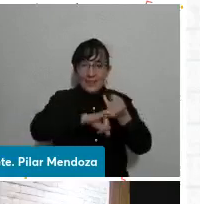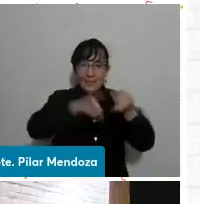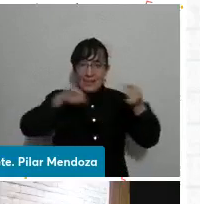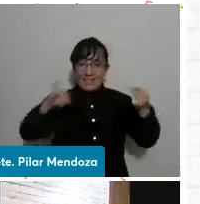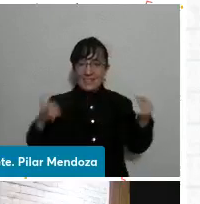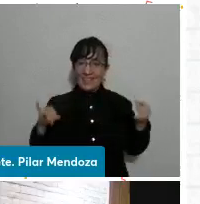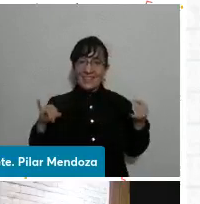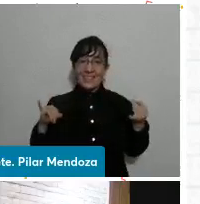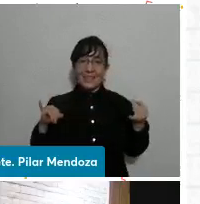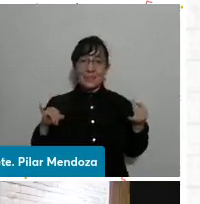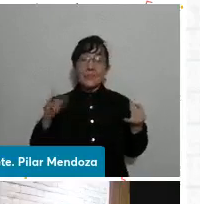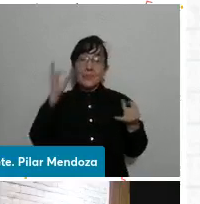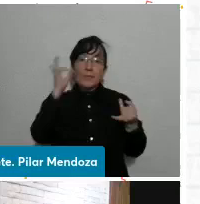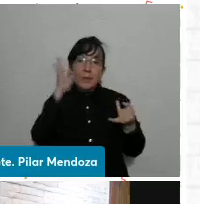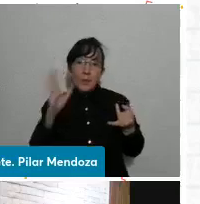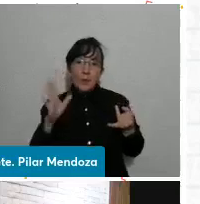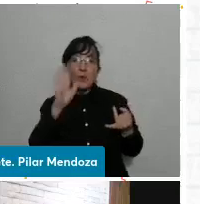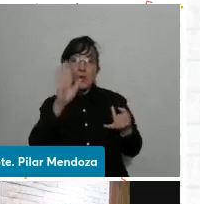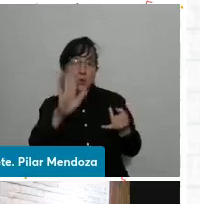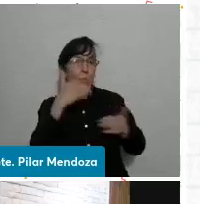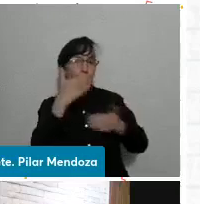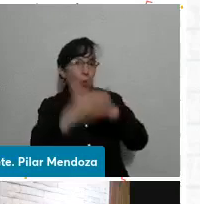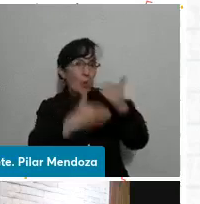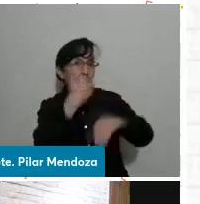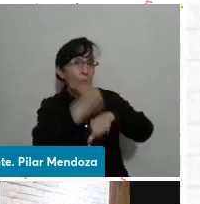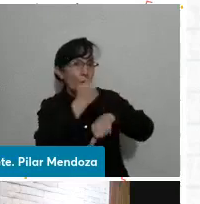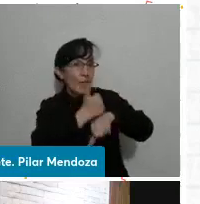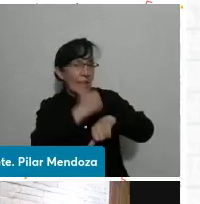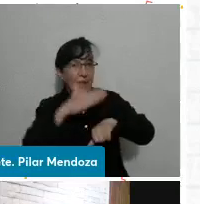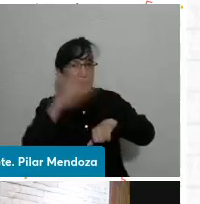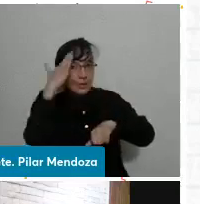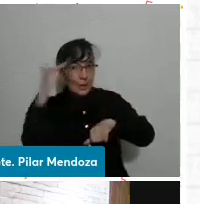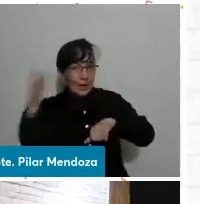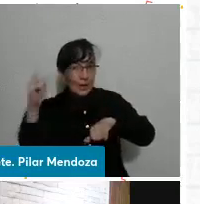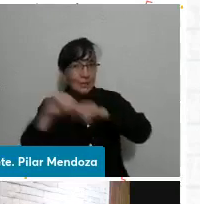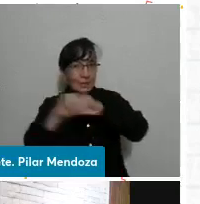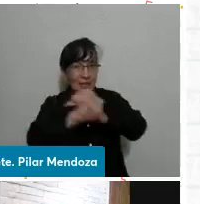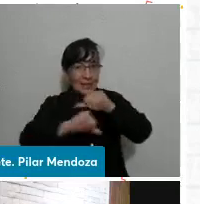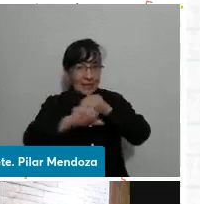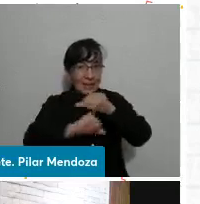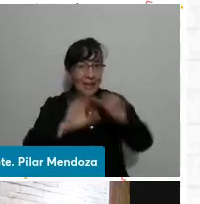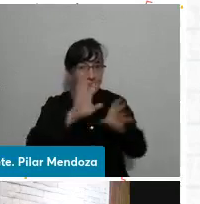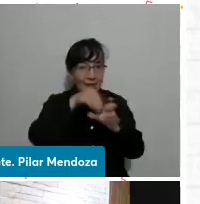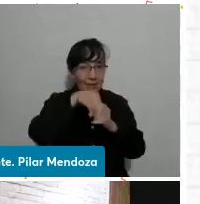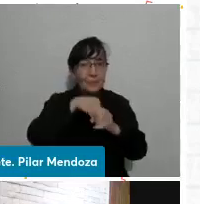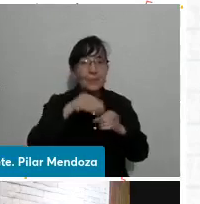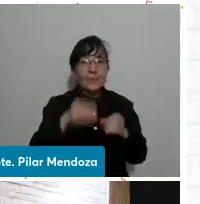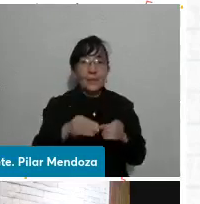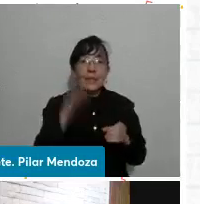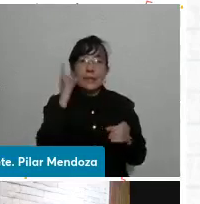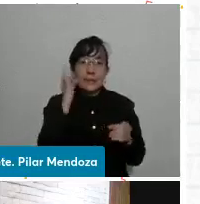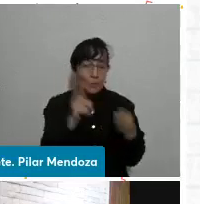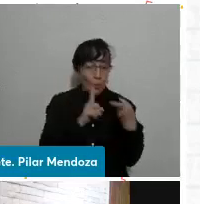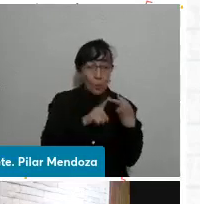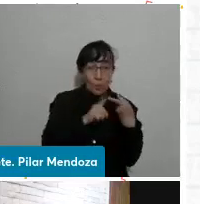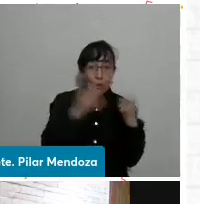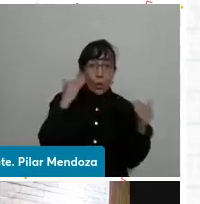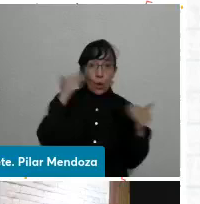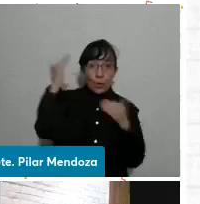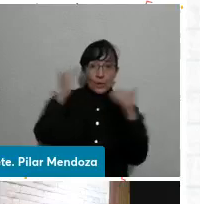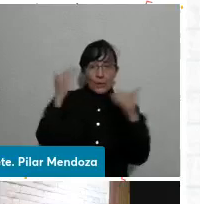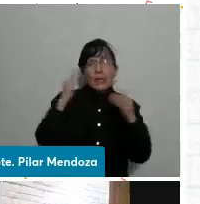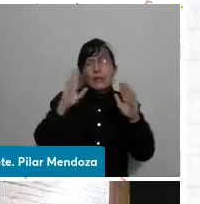desempeñarse en las labores académicas dentro del área. Eso también le va a generar a ellos, aparte de las competencias